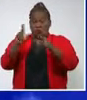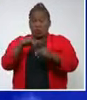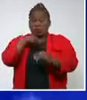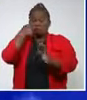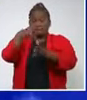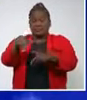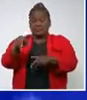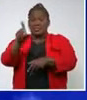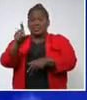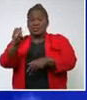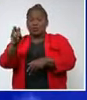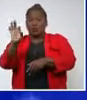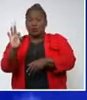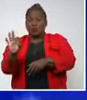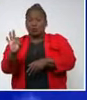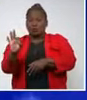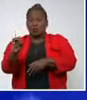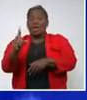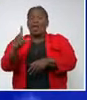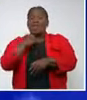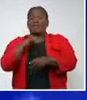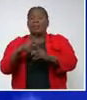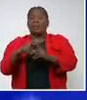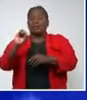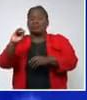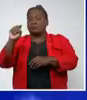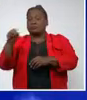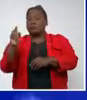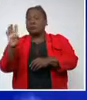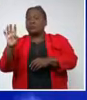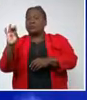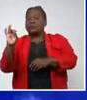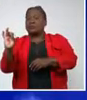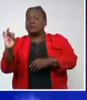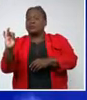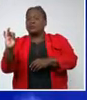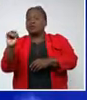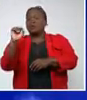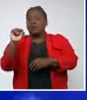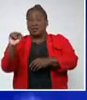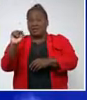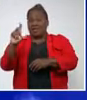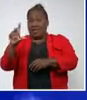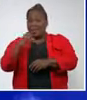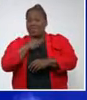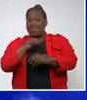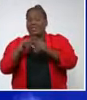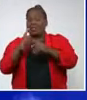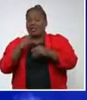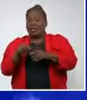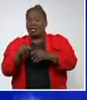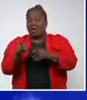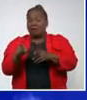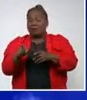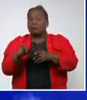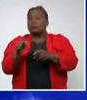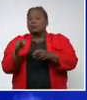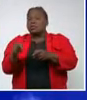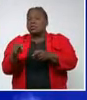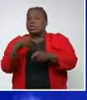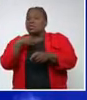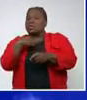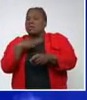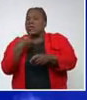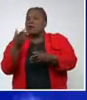de 0,47, pero que esta letalidad está influenciada por el número de casos que se han